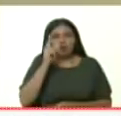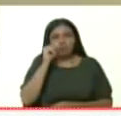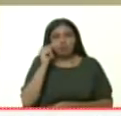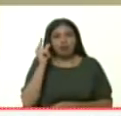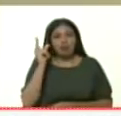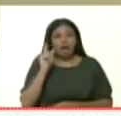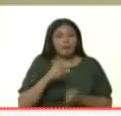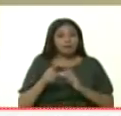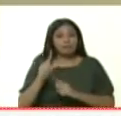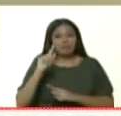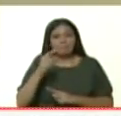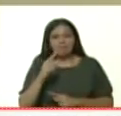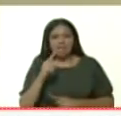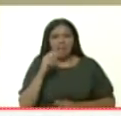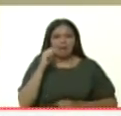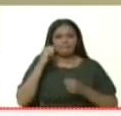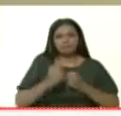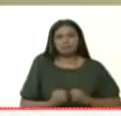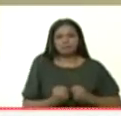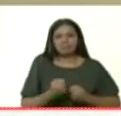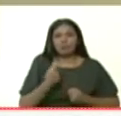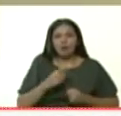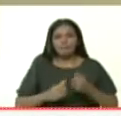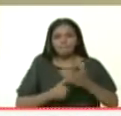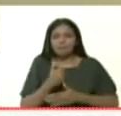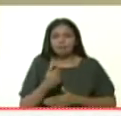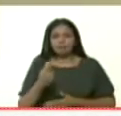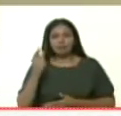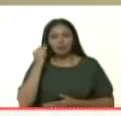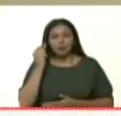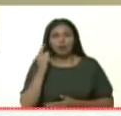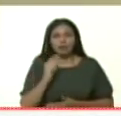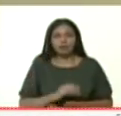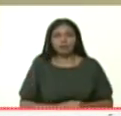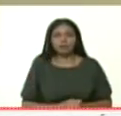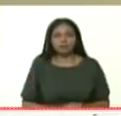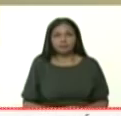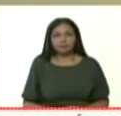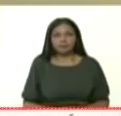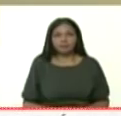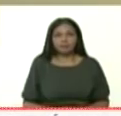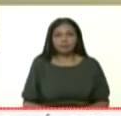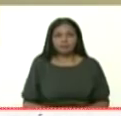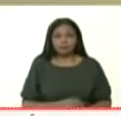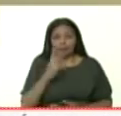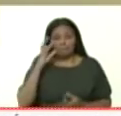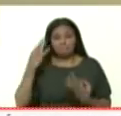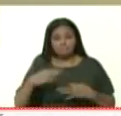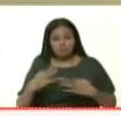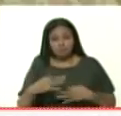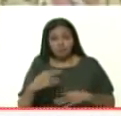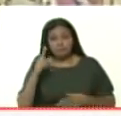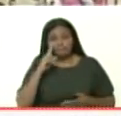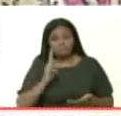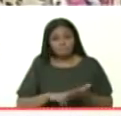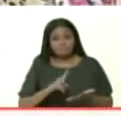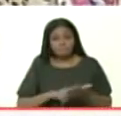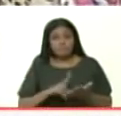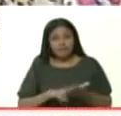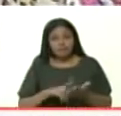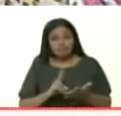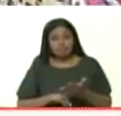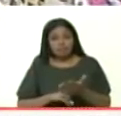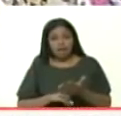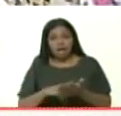hombres, a veces hay más machismo en mujeres, ¿verdad? A veces